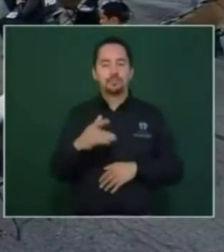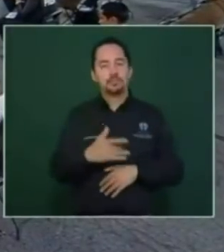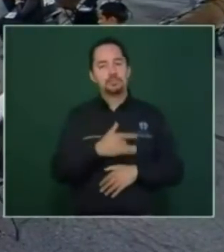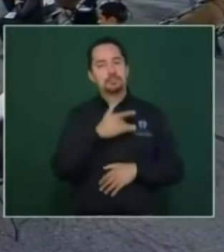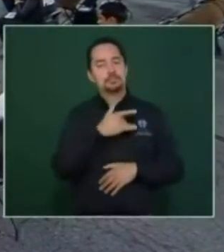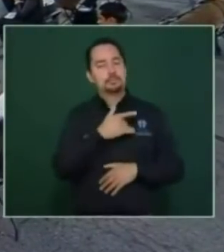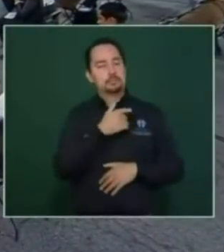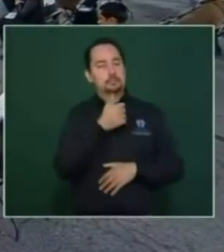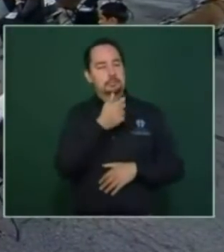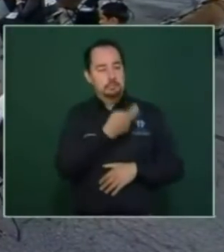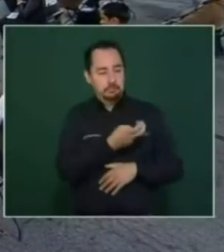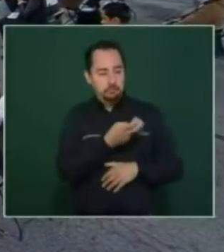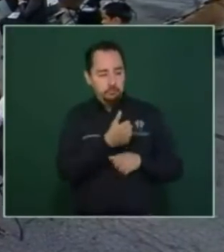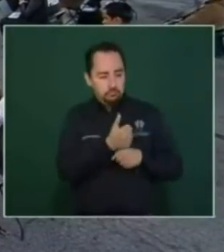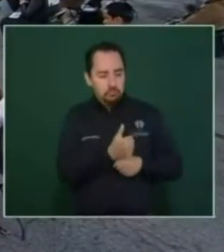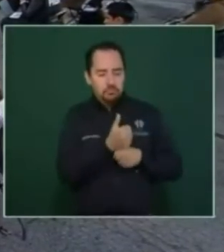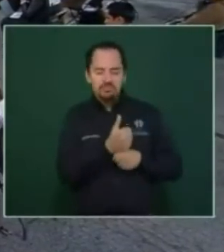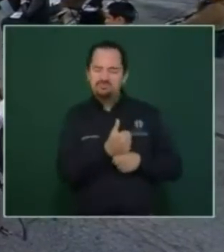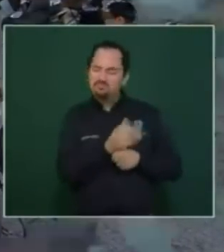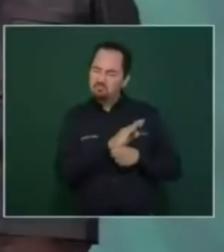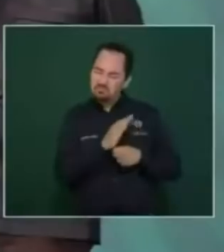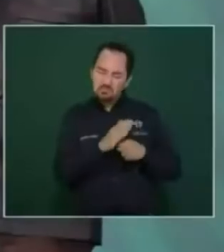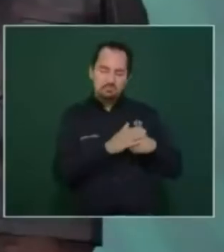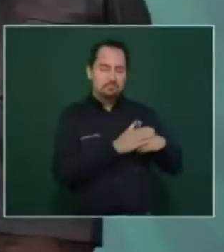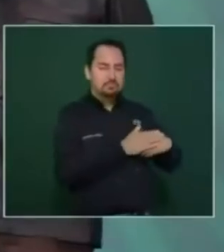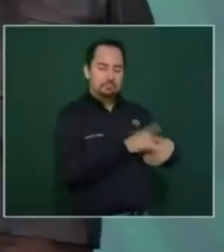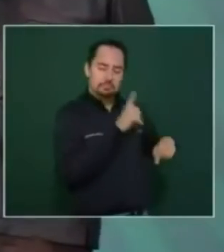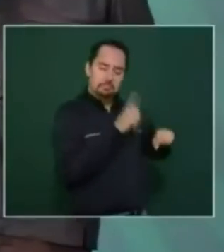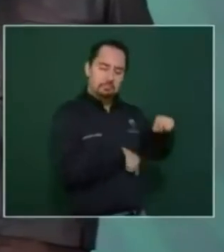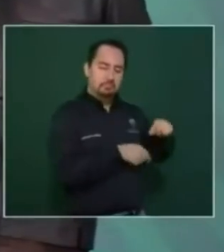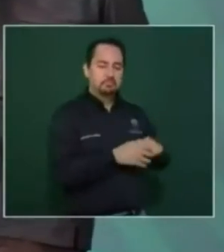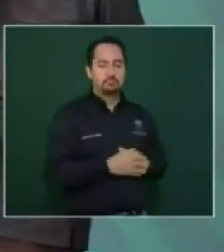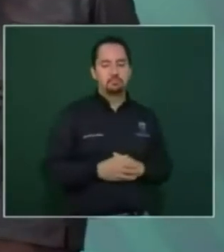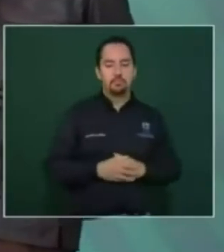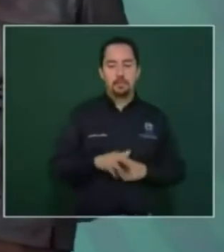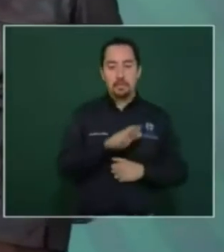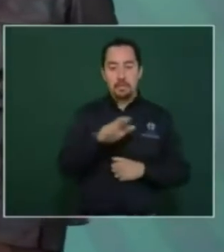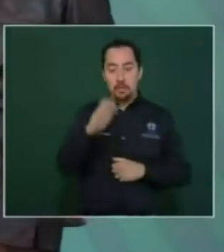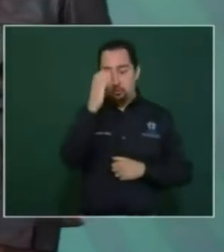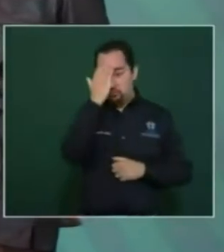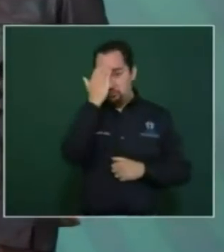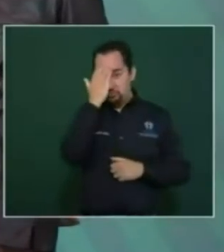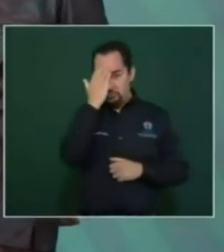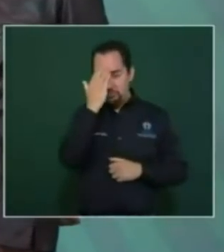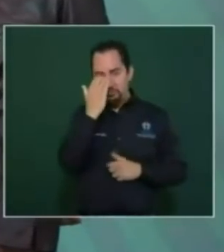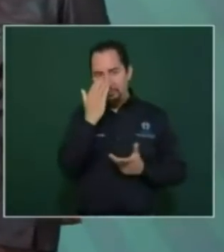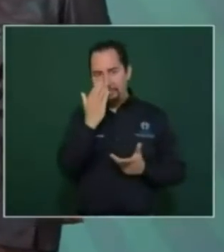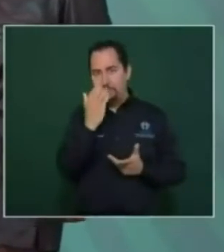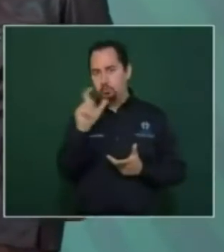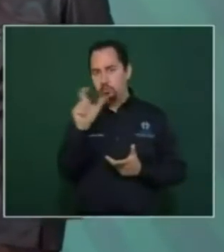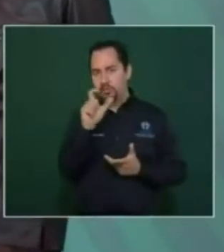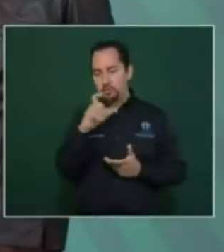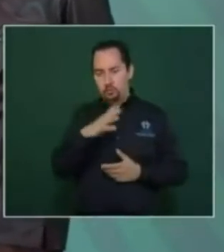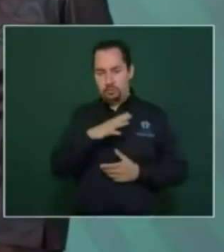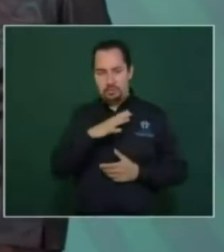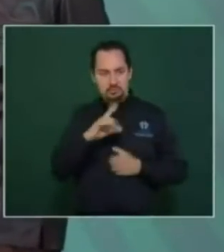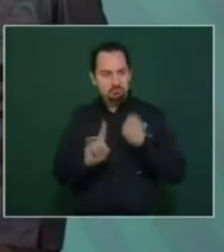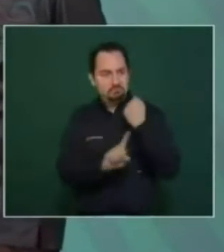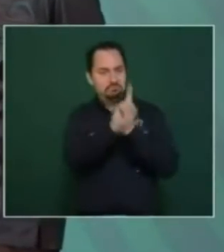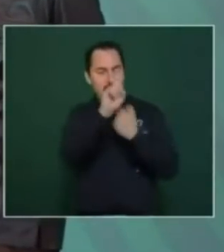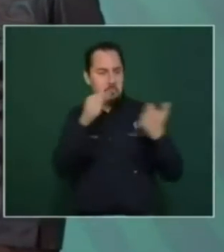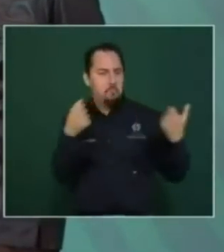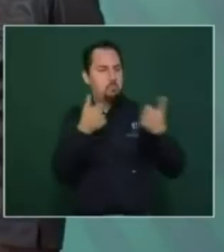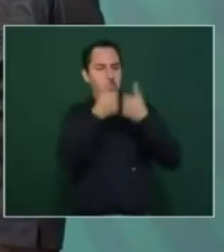Y pues allá hoy también la gobernadora dijo que el presidente Andrés Manuel López Obrador cuenta con su apoyo y le dijo que por encima de las